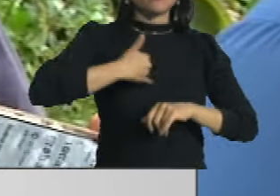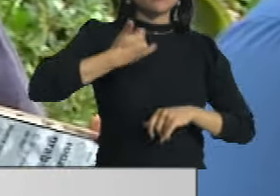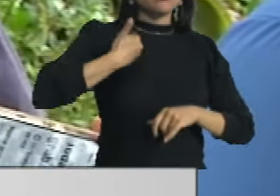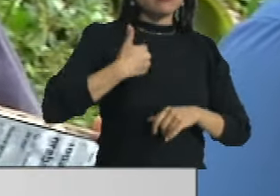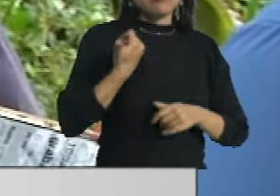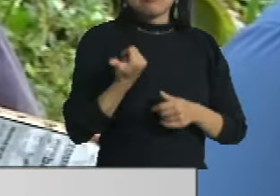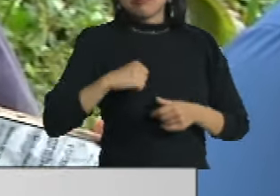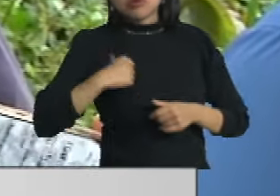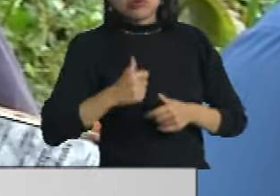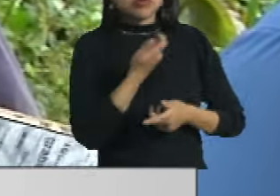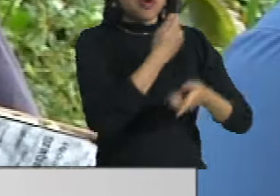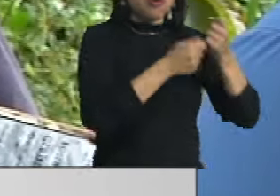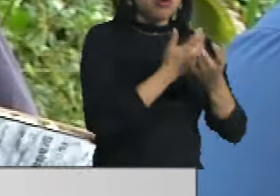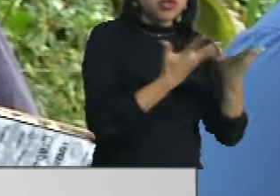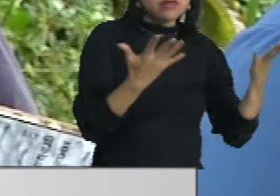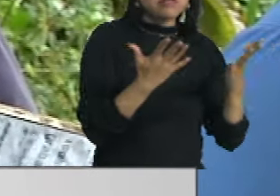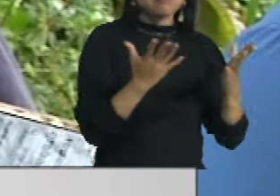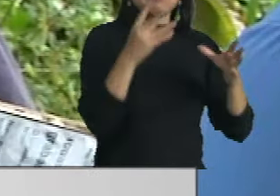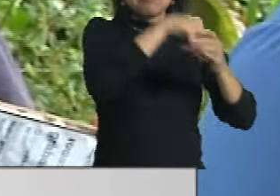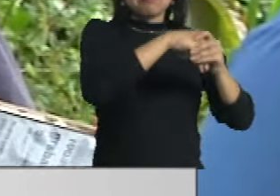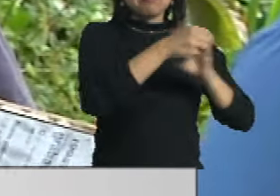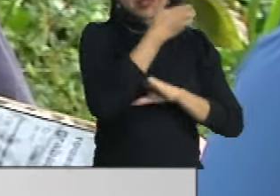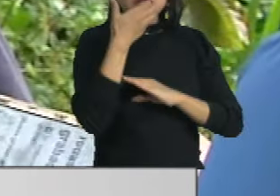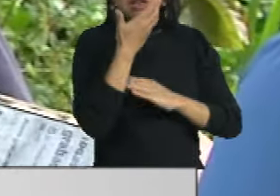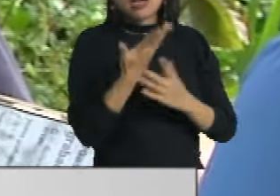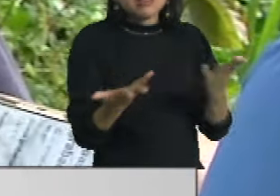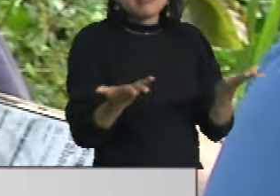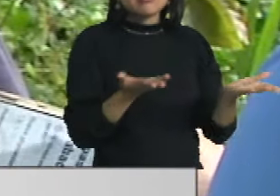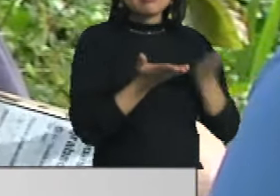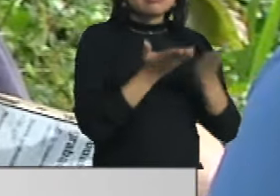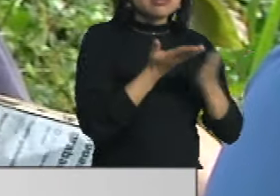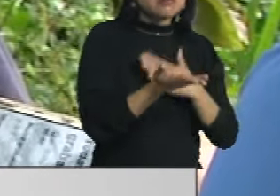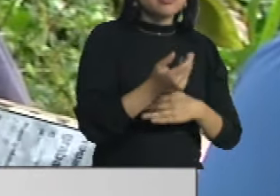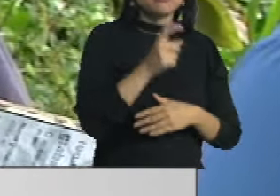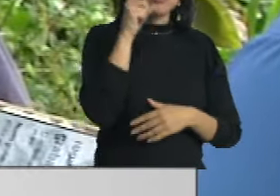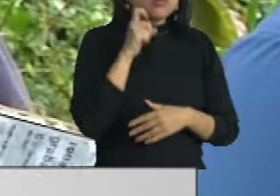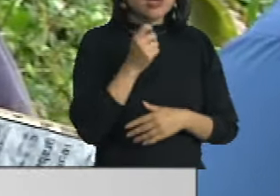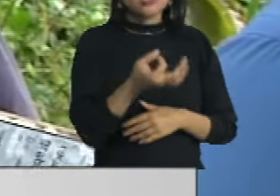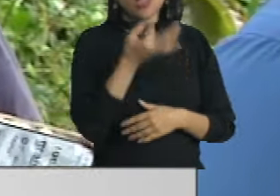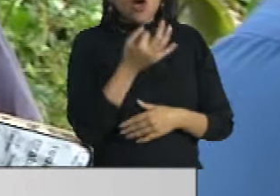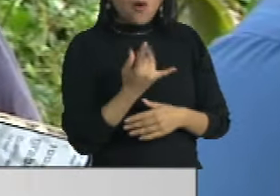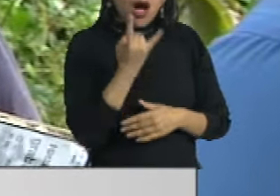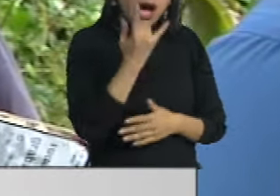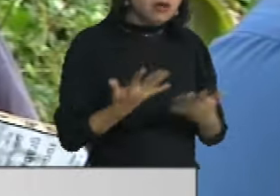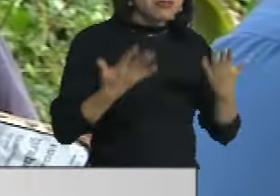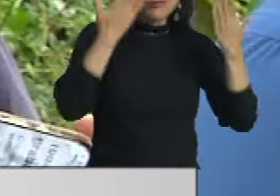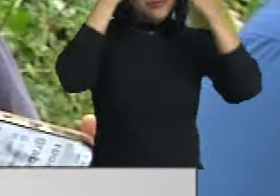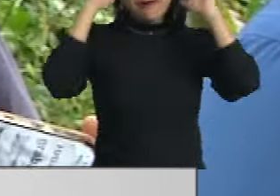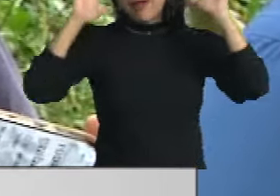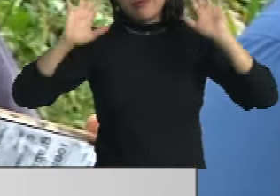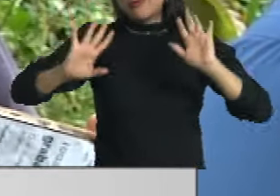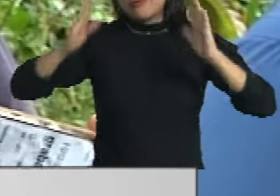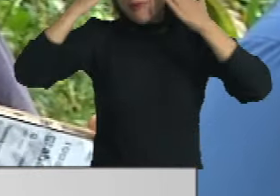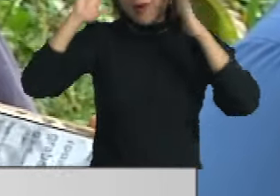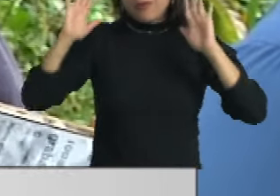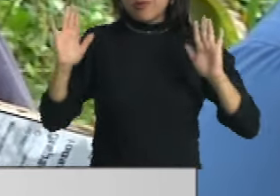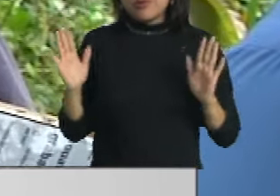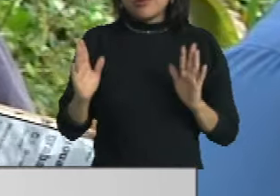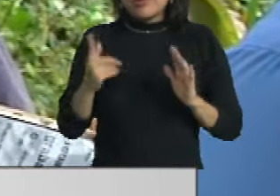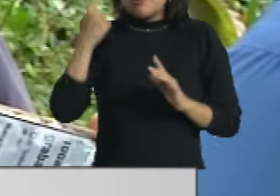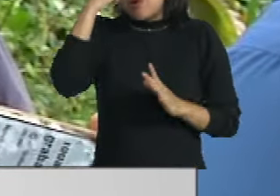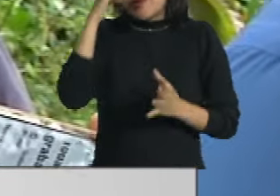hipótesis, que la tengan encerrada, drogada en contra de su voluntad. No